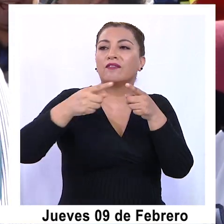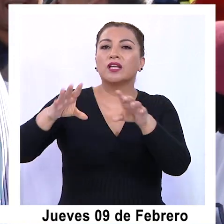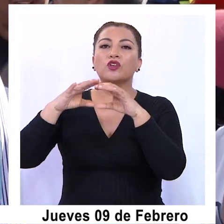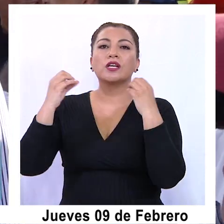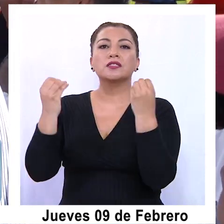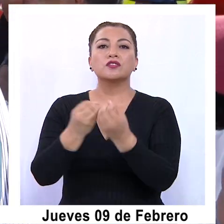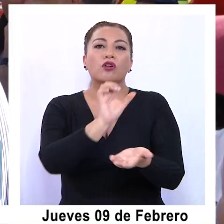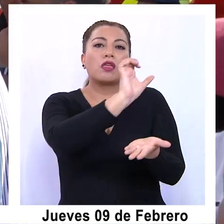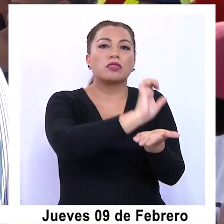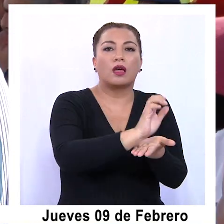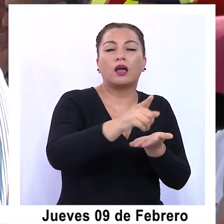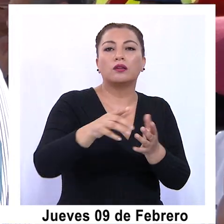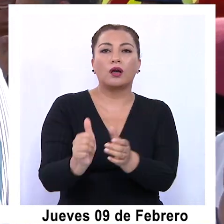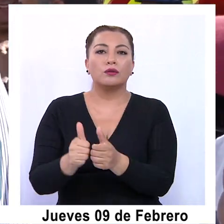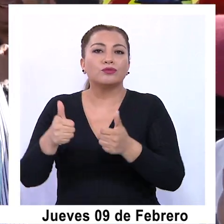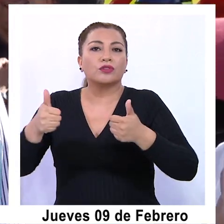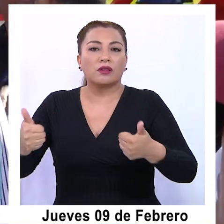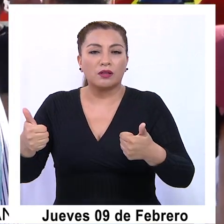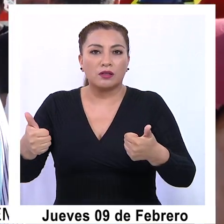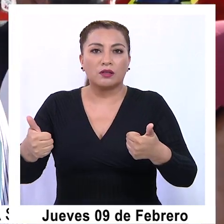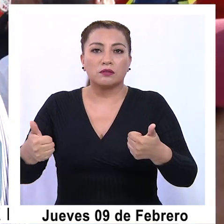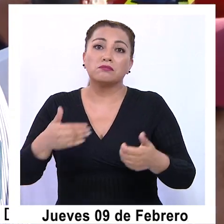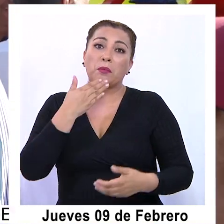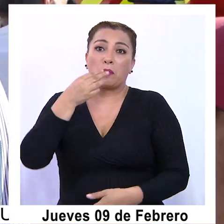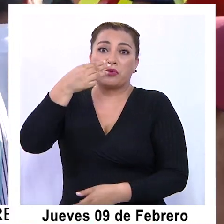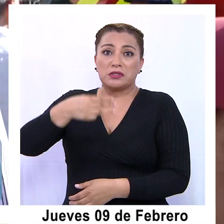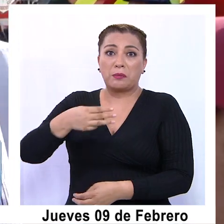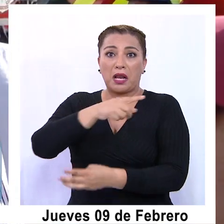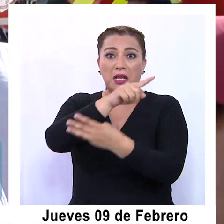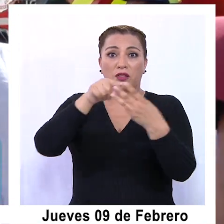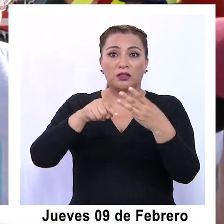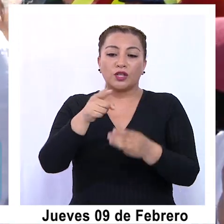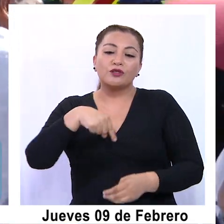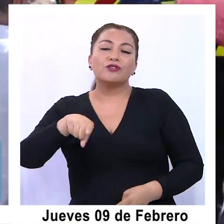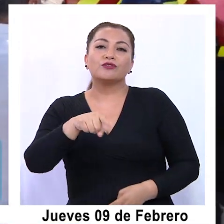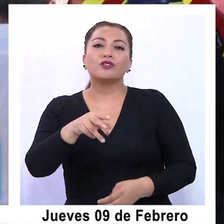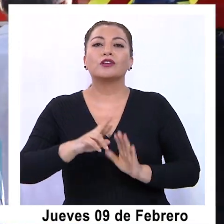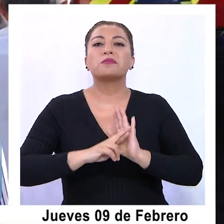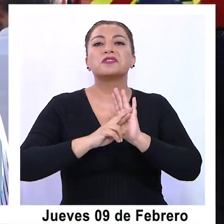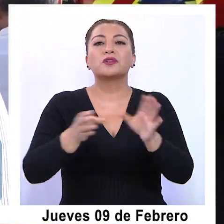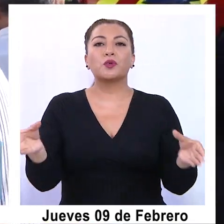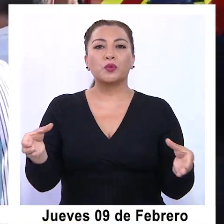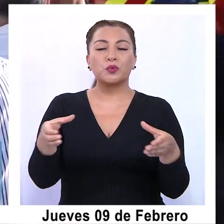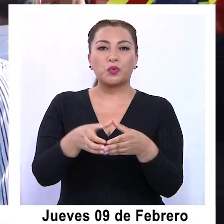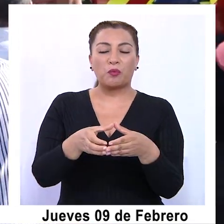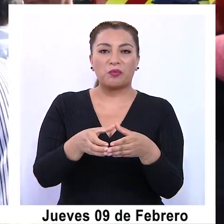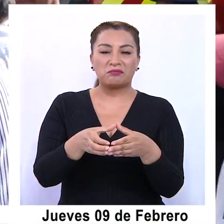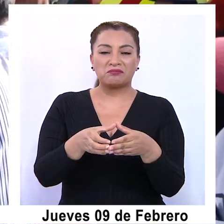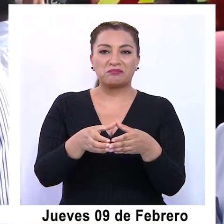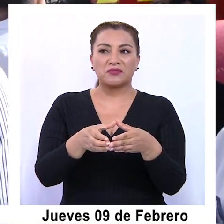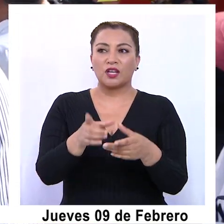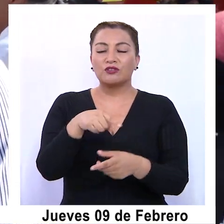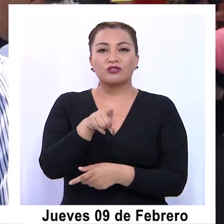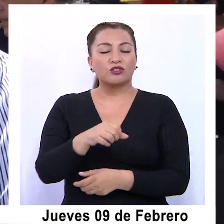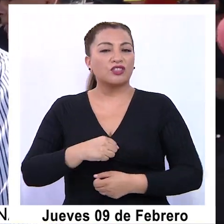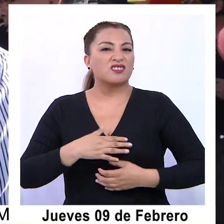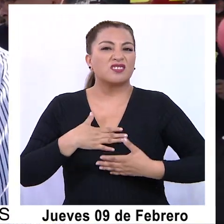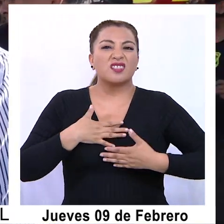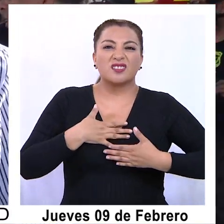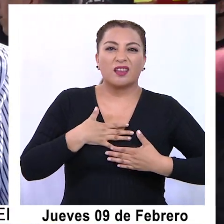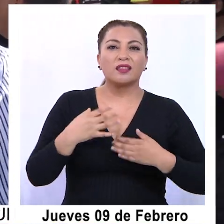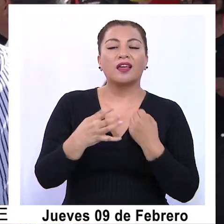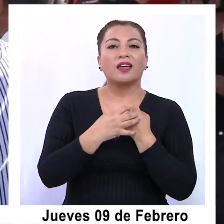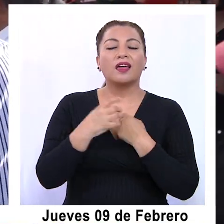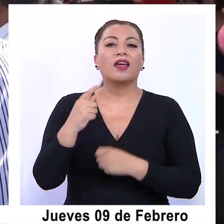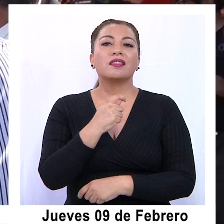organismos del Estado, con autoridades, con municipios, y nosotros que representamos una compañía que se siente muy presente en